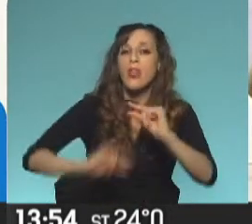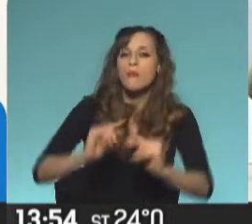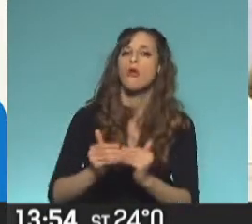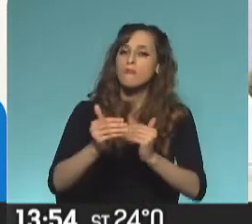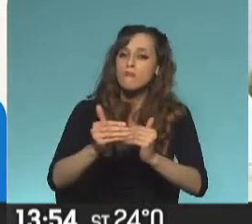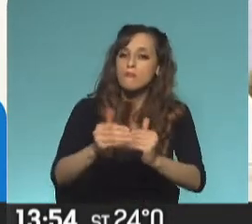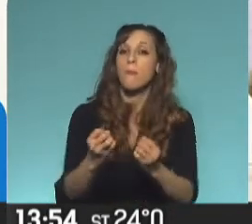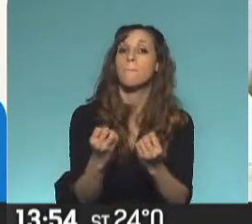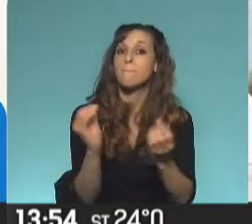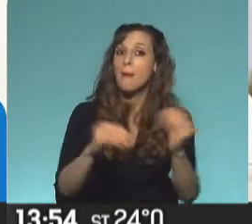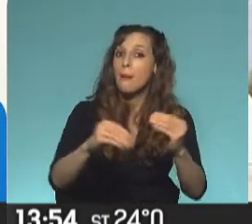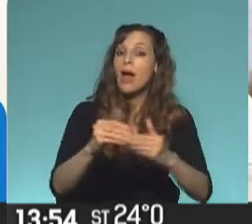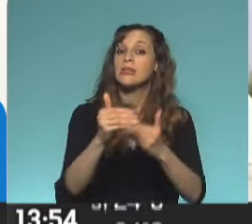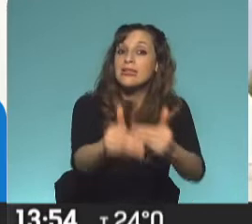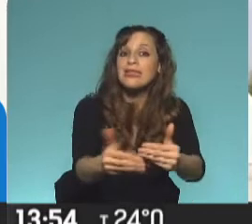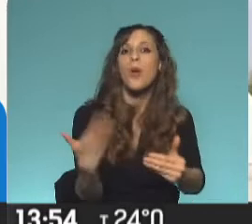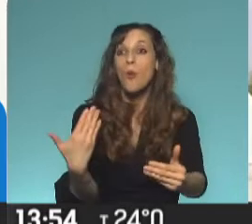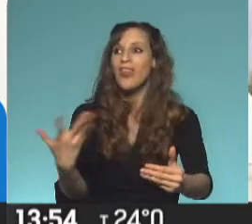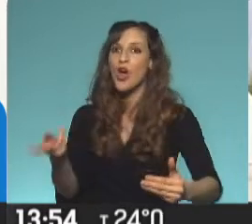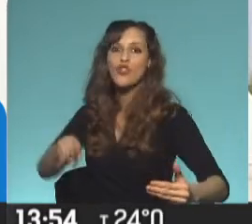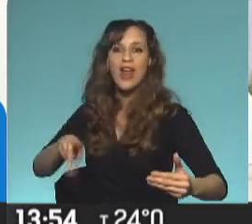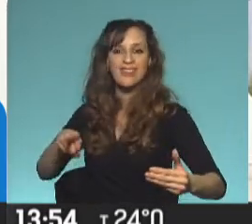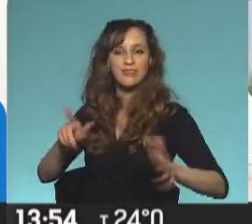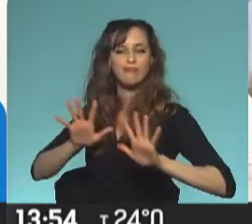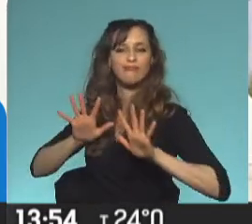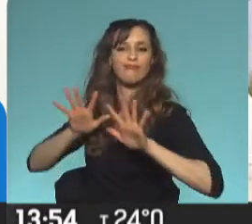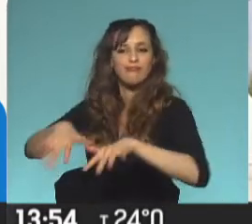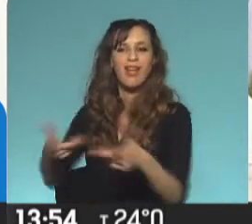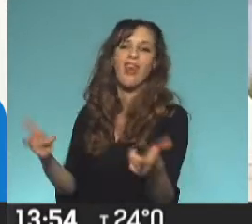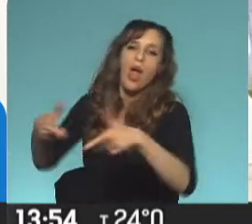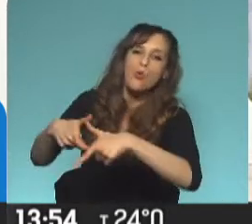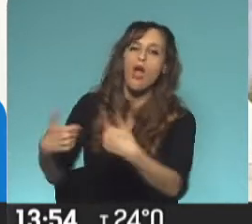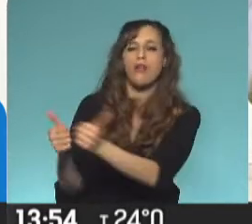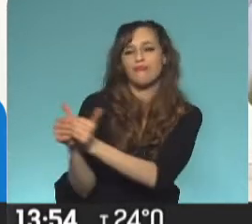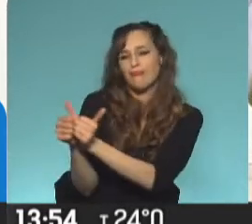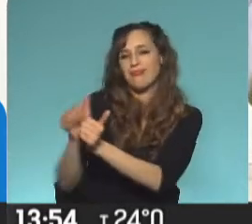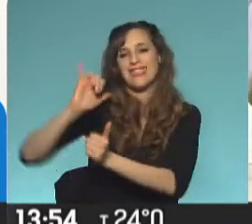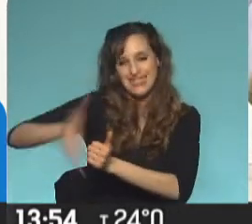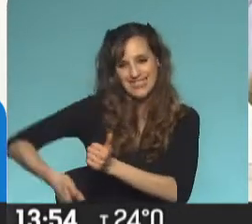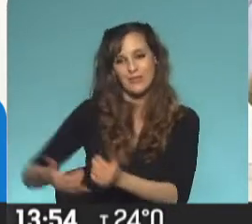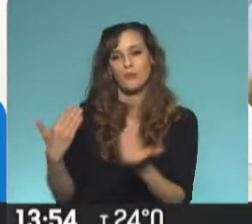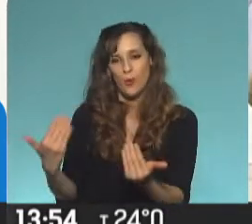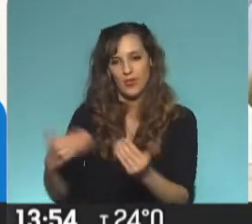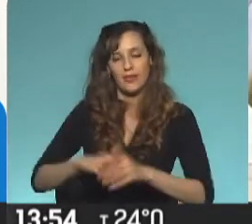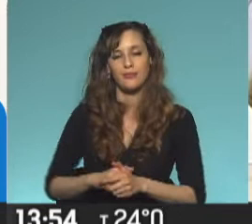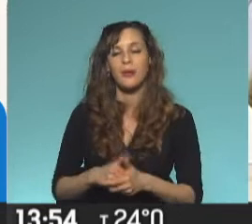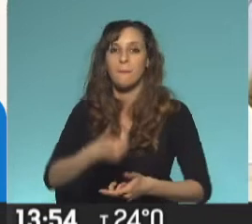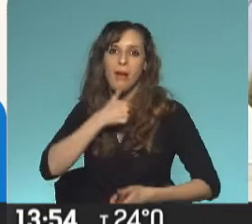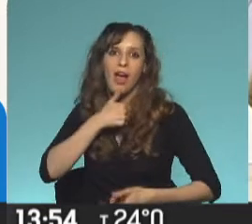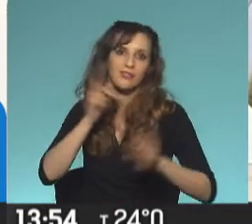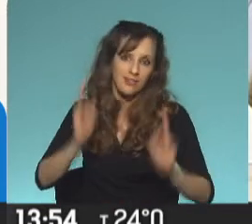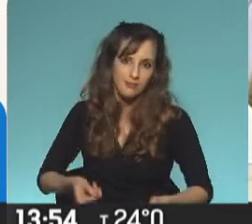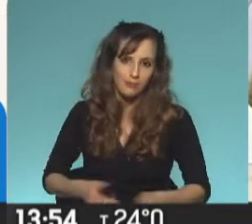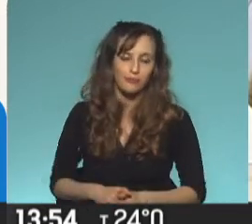vamos a poder ir recobrando y recuperando aquello que tuvimos que sacrificar y que perdimos la libertad